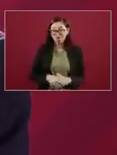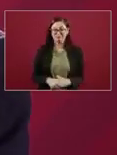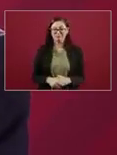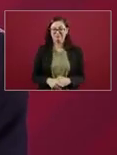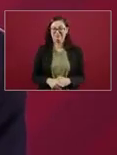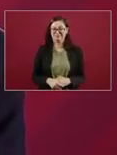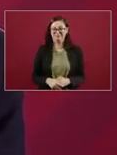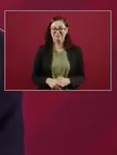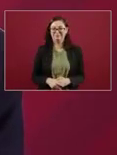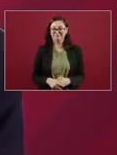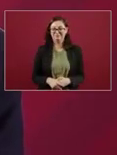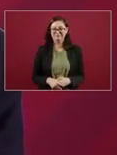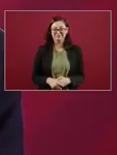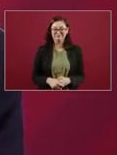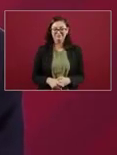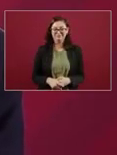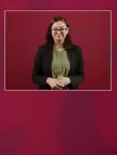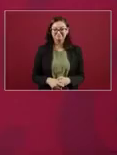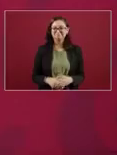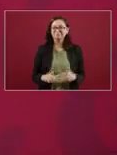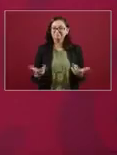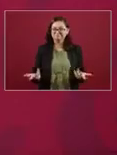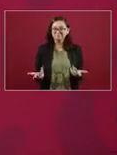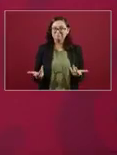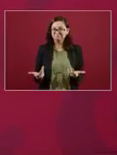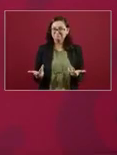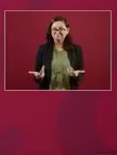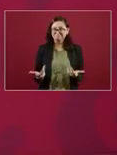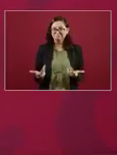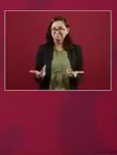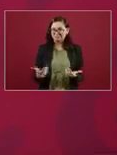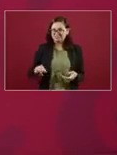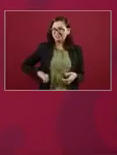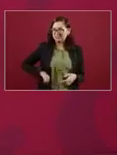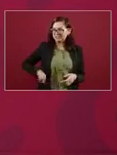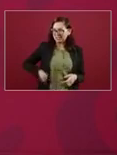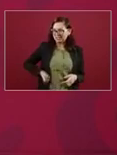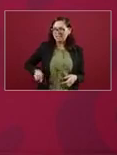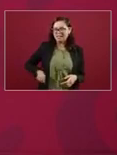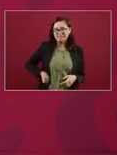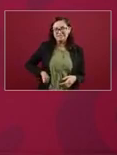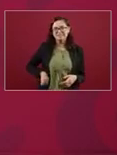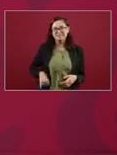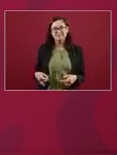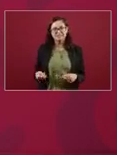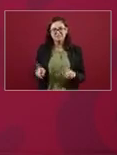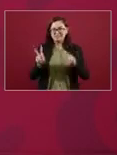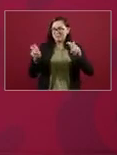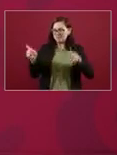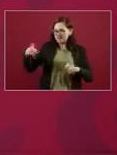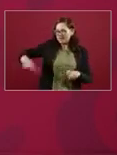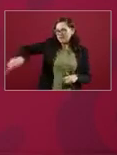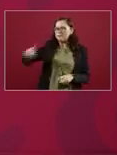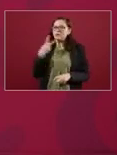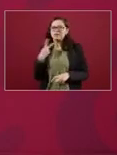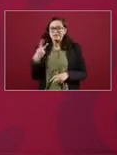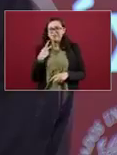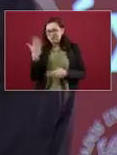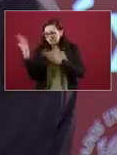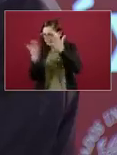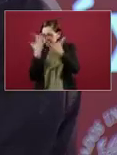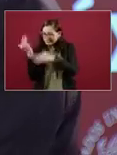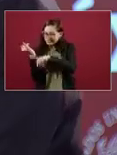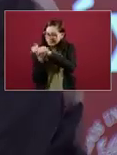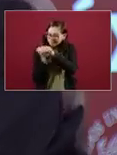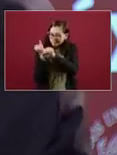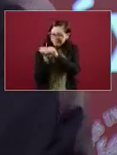y es un buen tema de investigación para constitucionalistas.